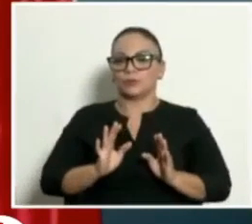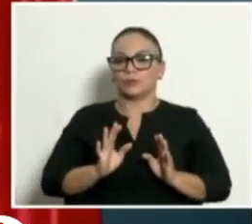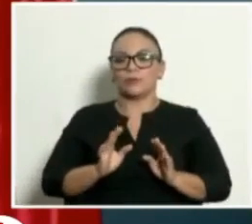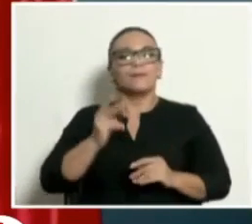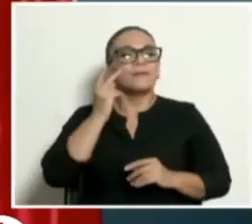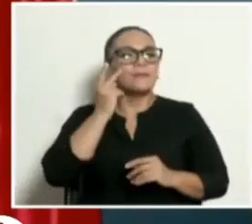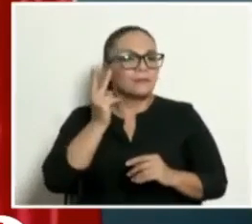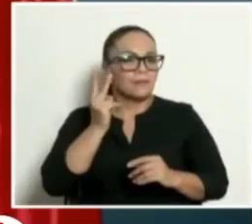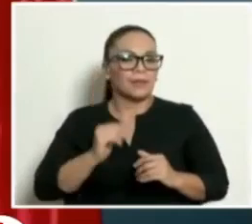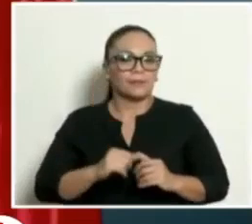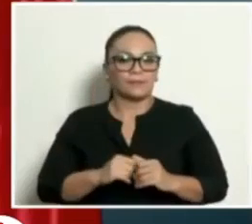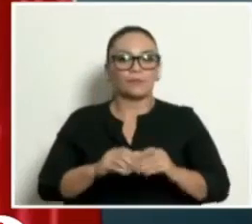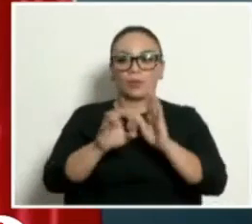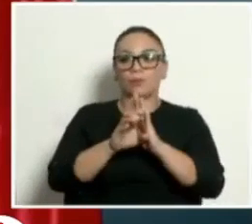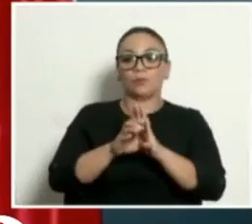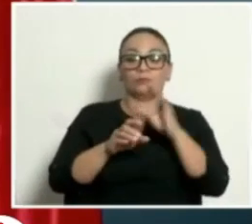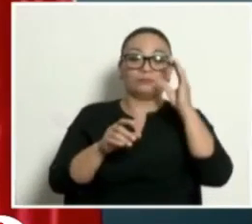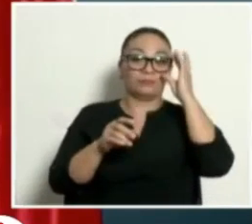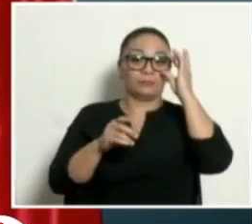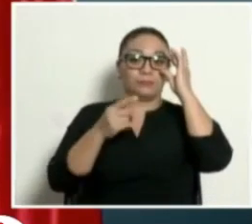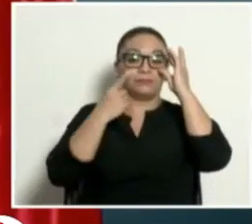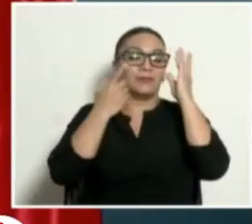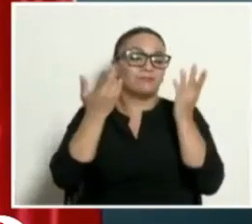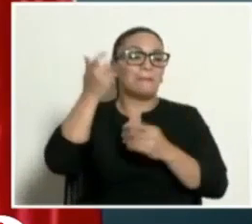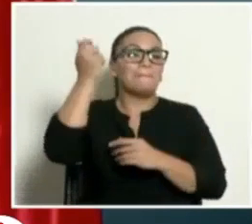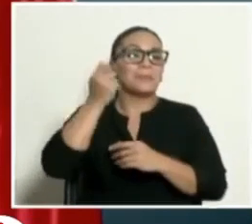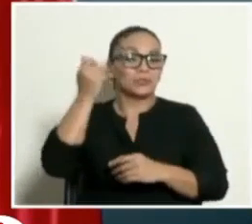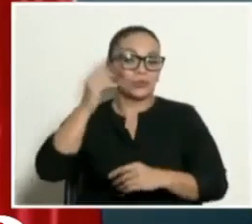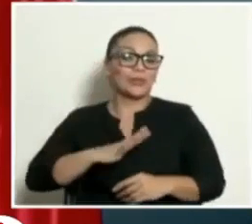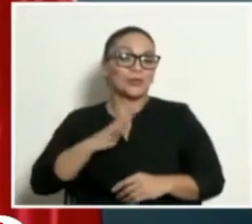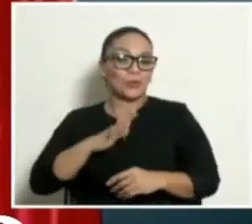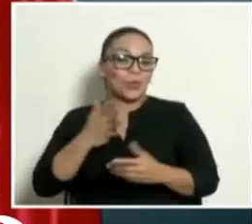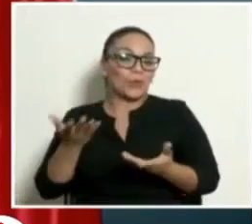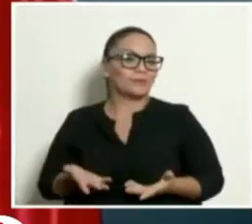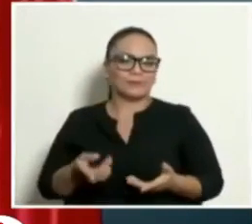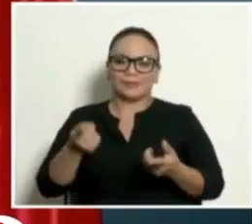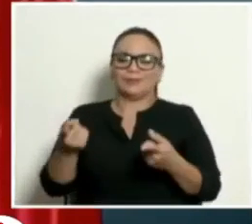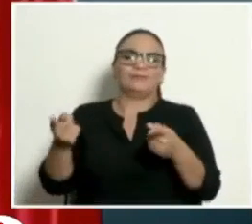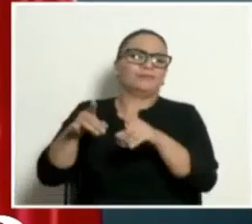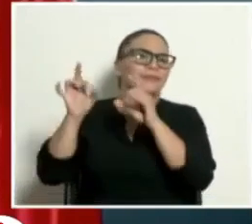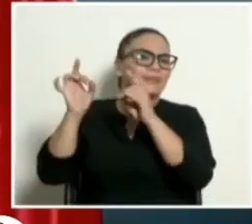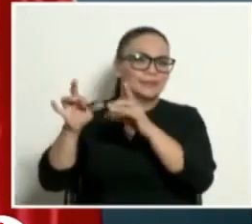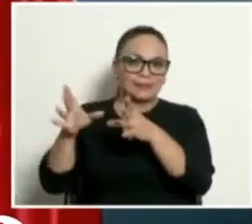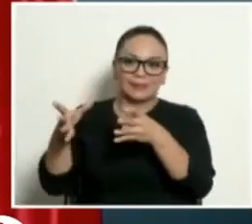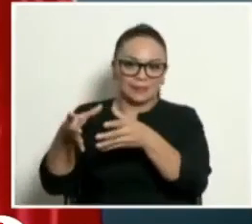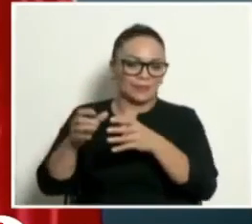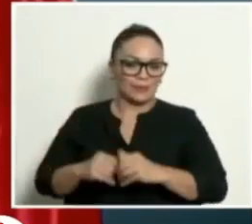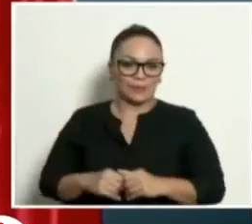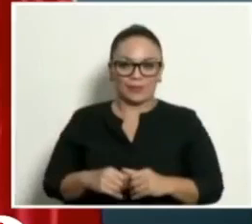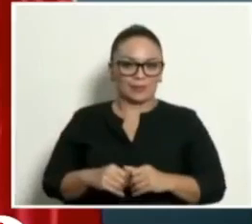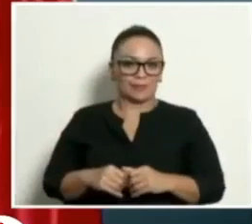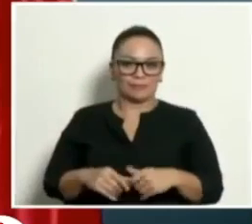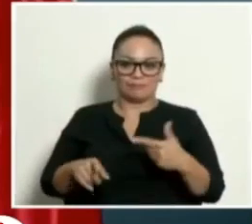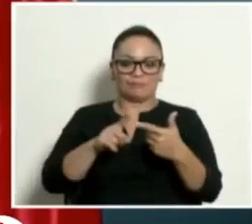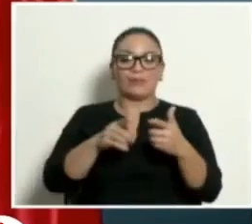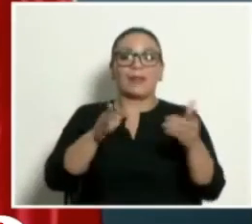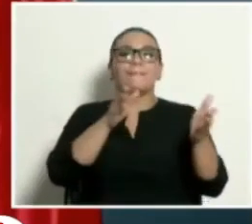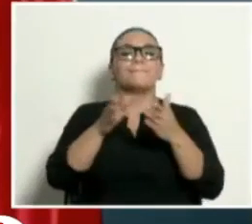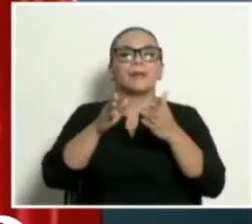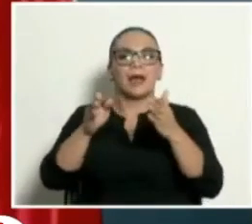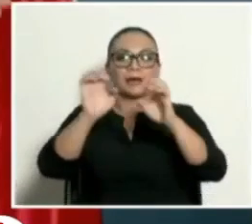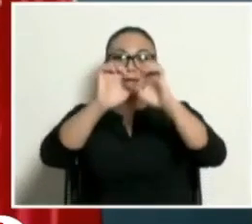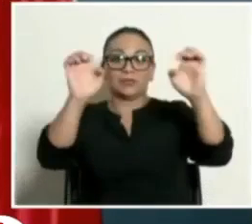Fíjese, de las pensiones de lujo es un caso monumental. El plan escudo fue un